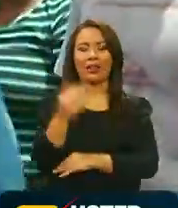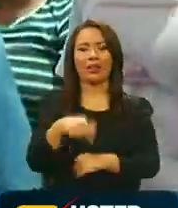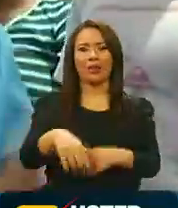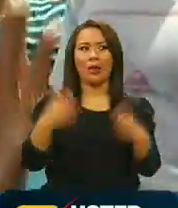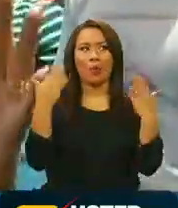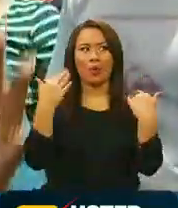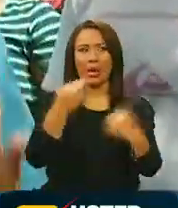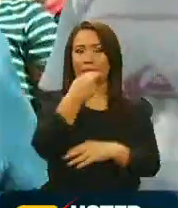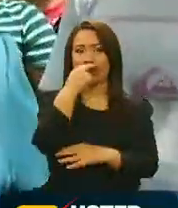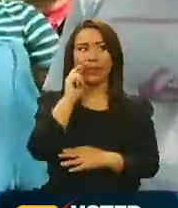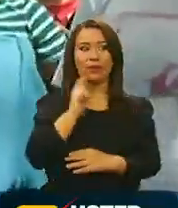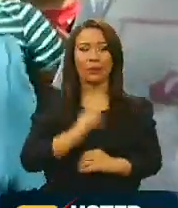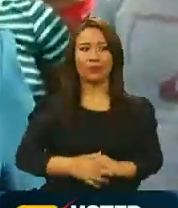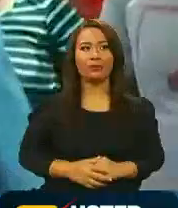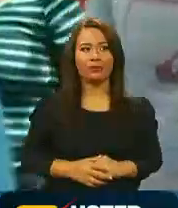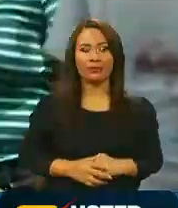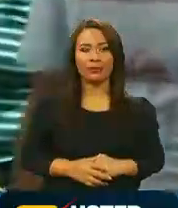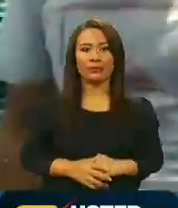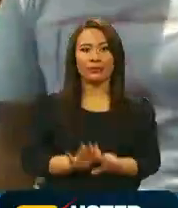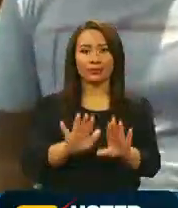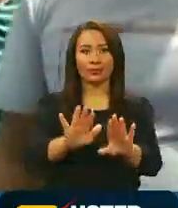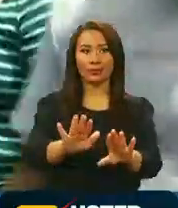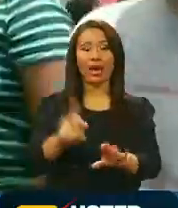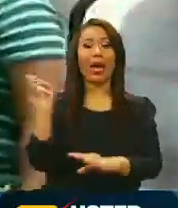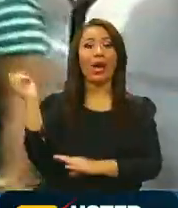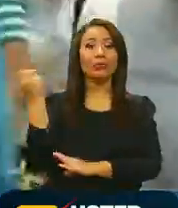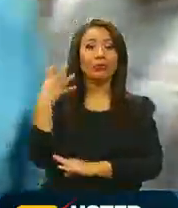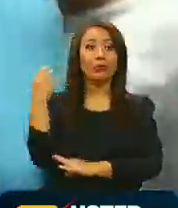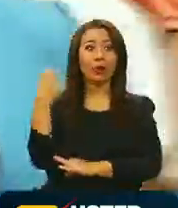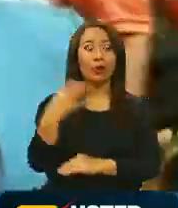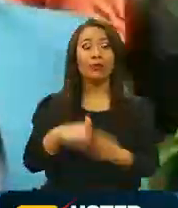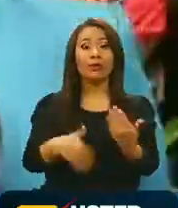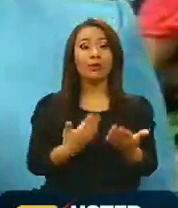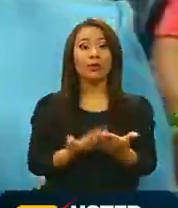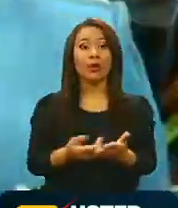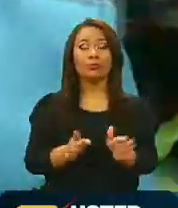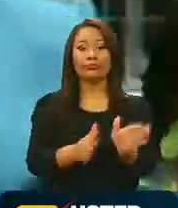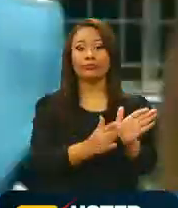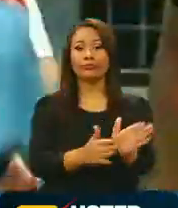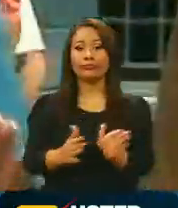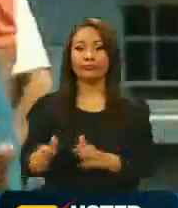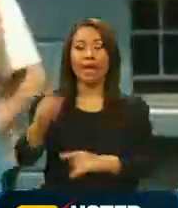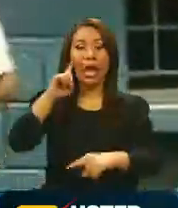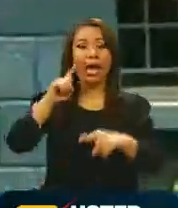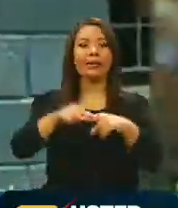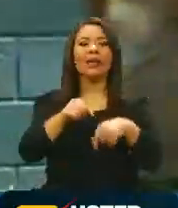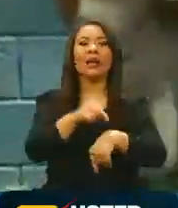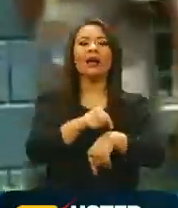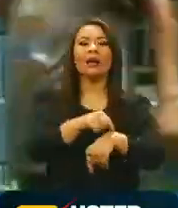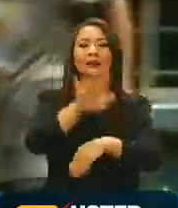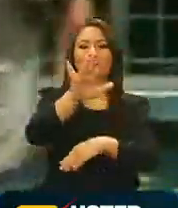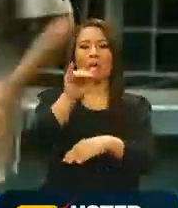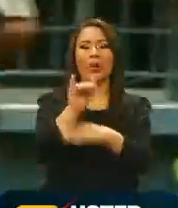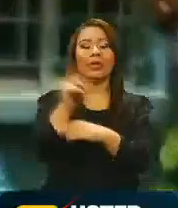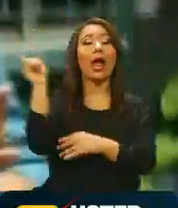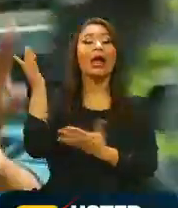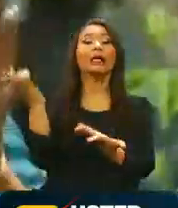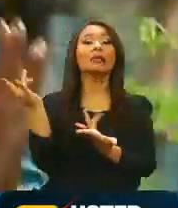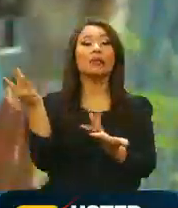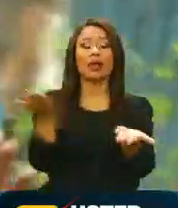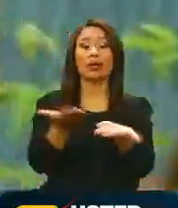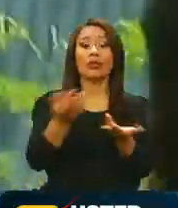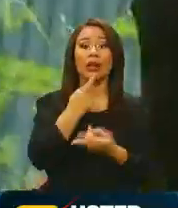Nebot. Esta ha sido la votación y sus declaraciones. Ha dicho claramente que a partir de las 5 de la tarde va a esperar